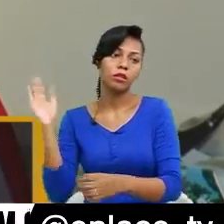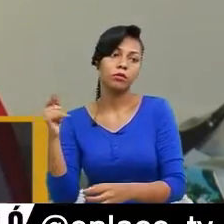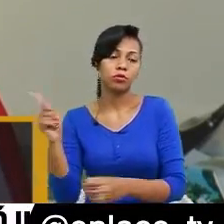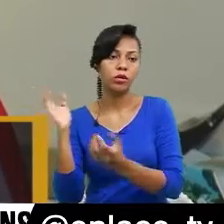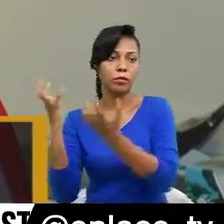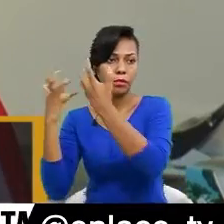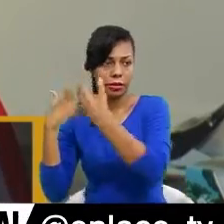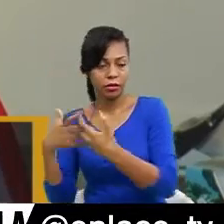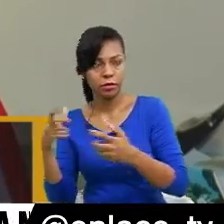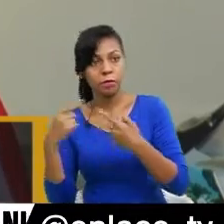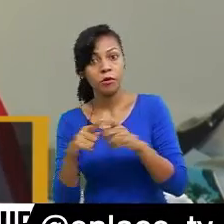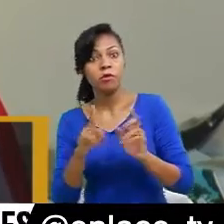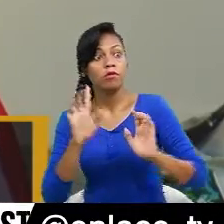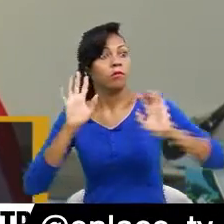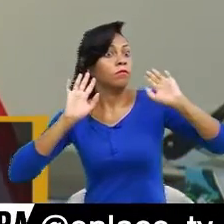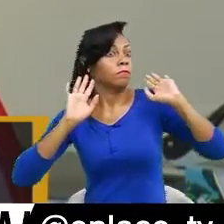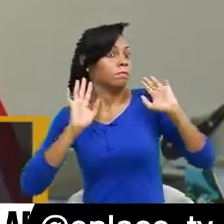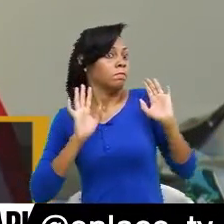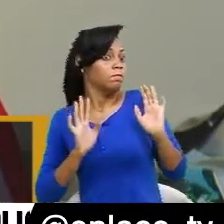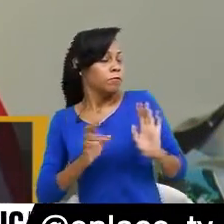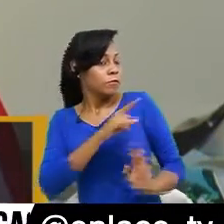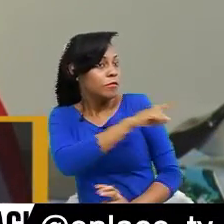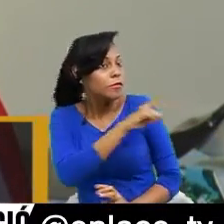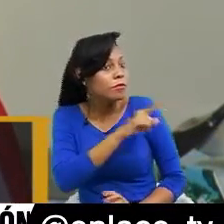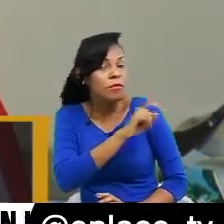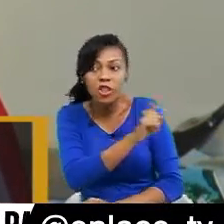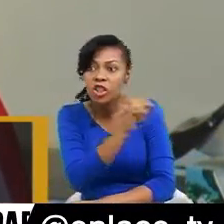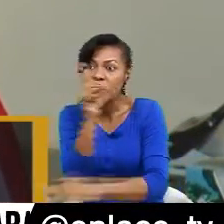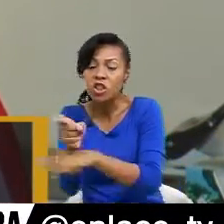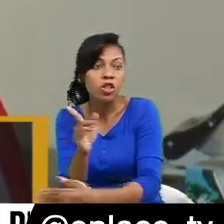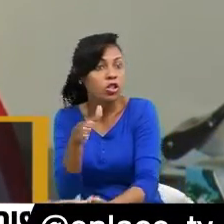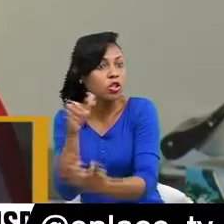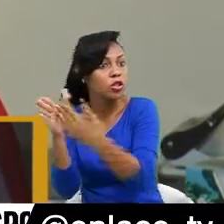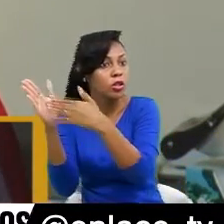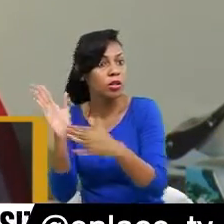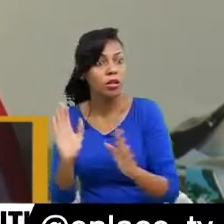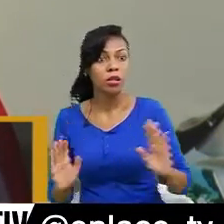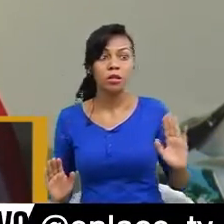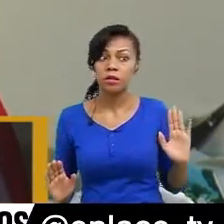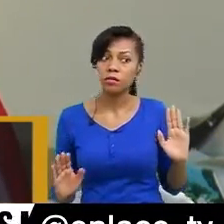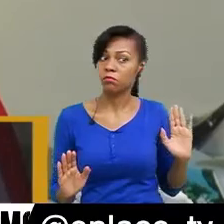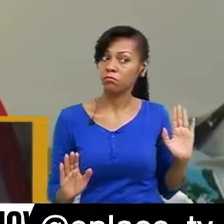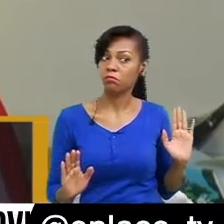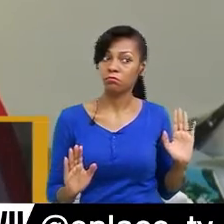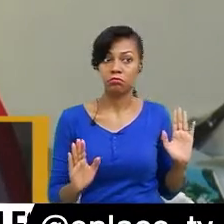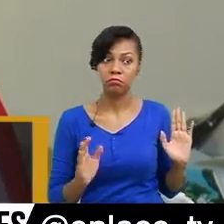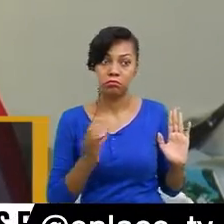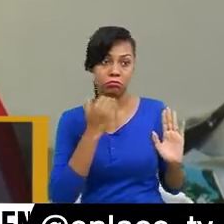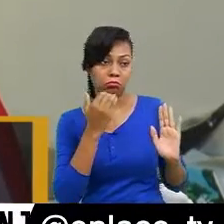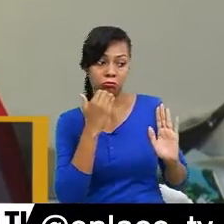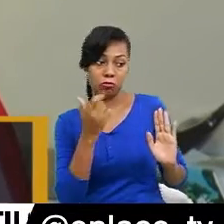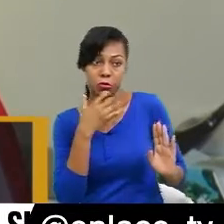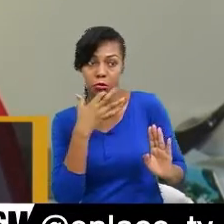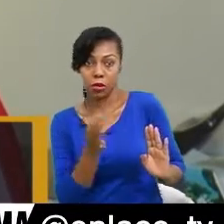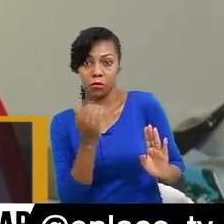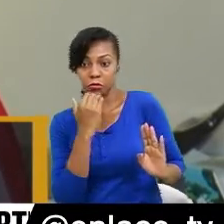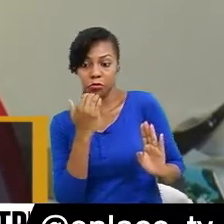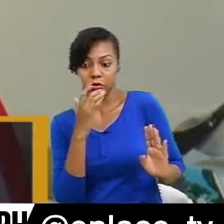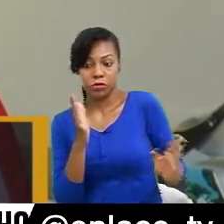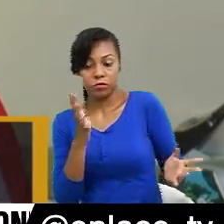y los señalamientos que ha hecho el señor Hormiga, pues no tienen absolutamente ningún asidero, porque Cocho